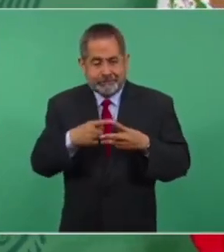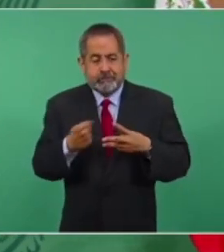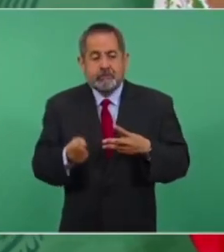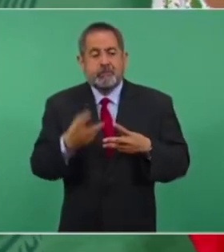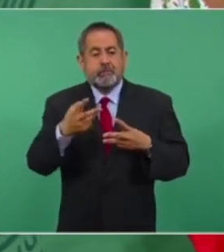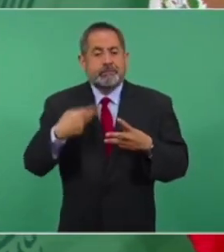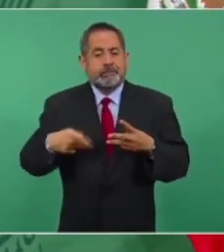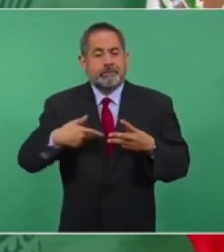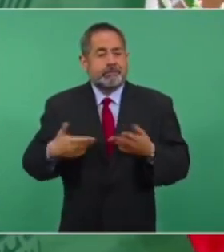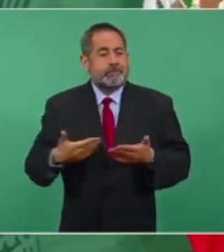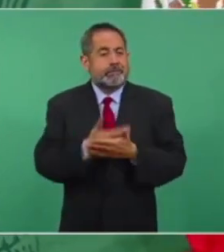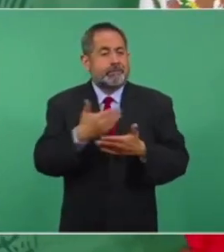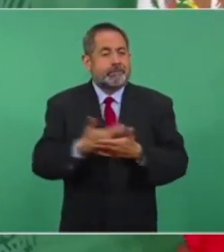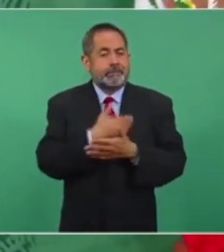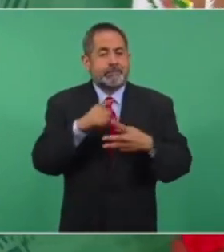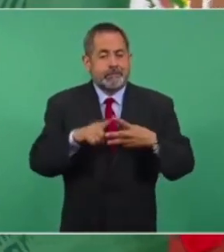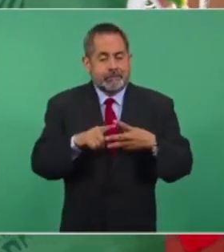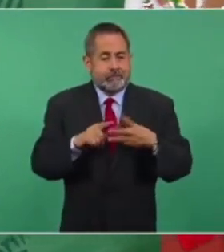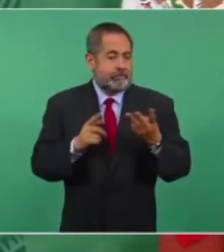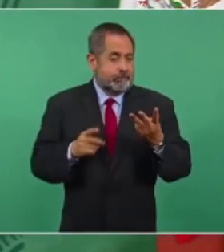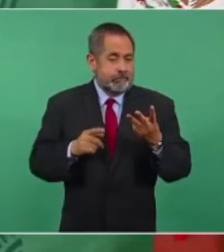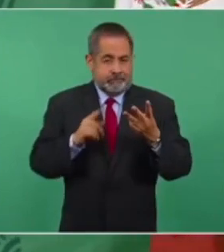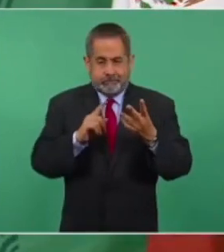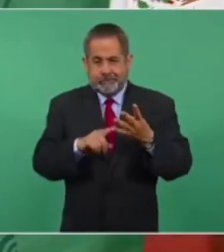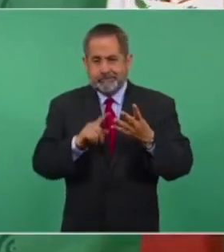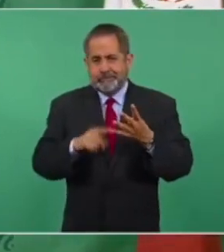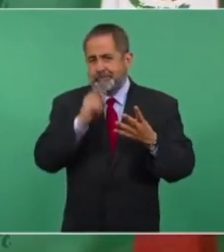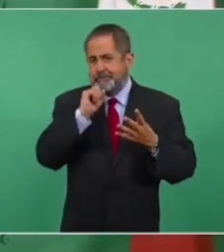para la distribución se incluyó